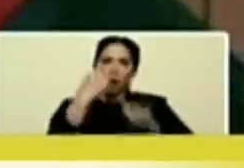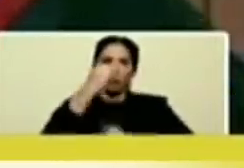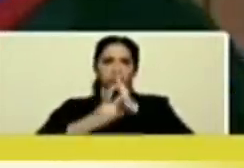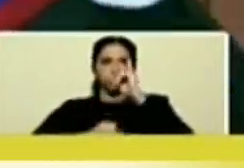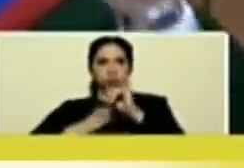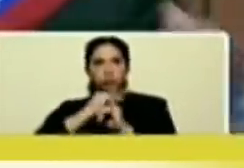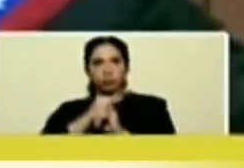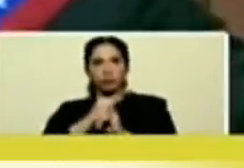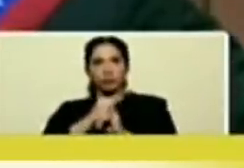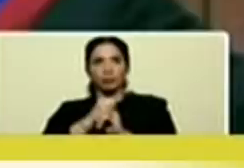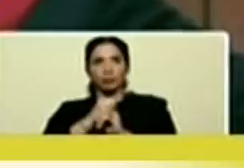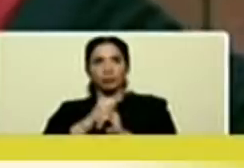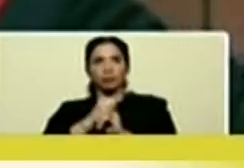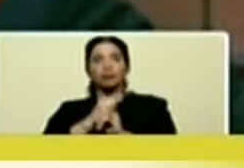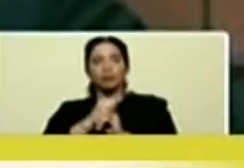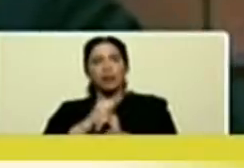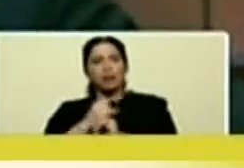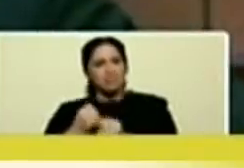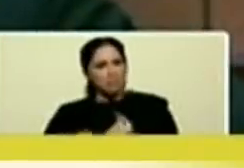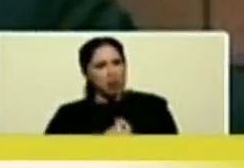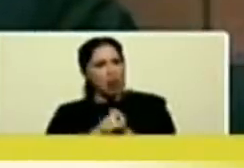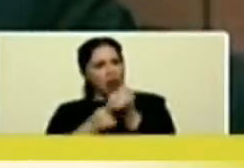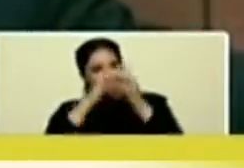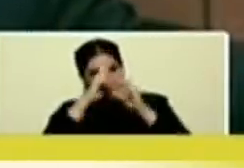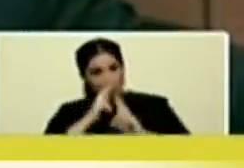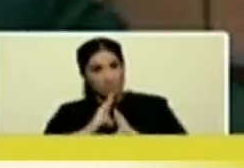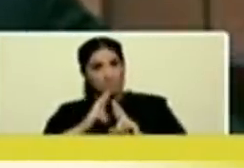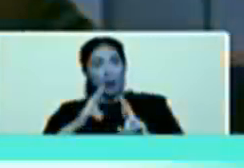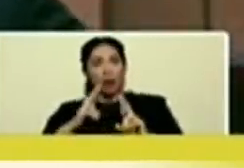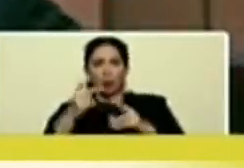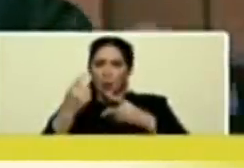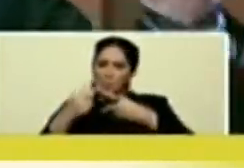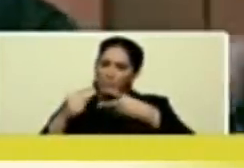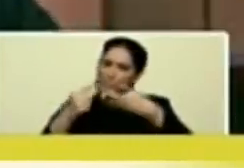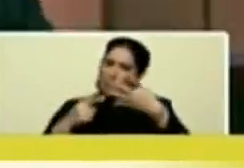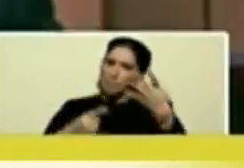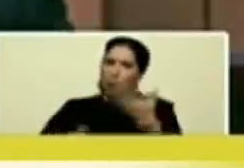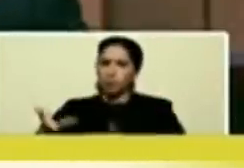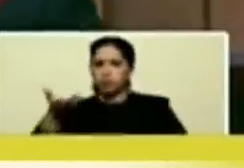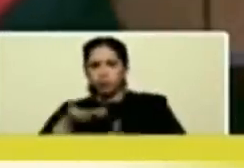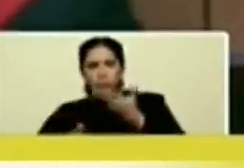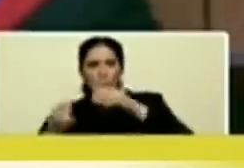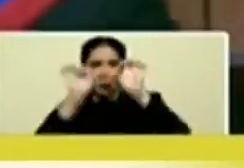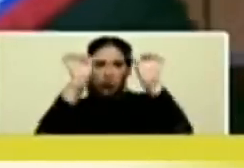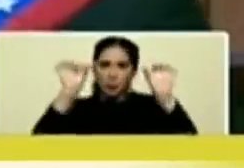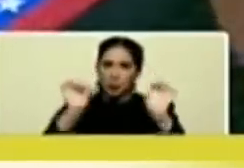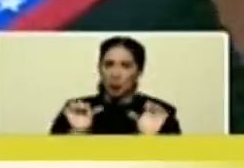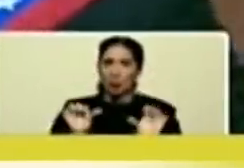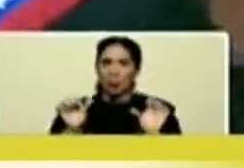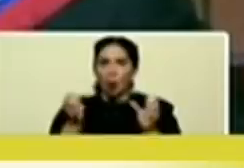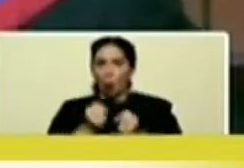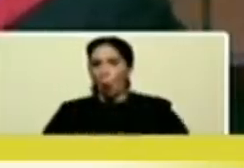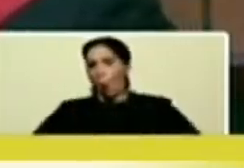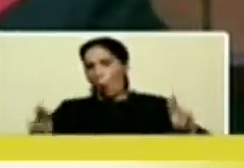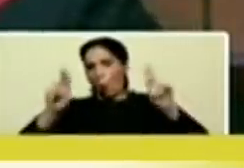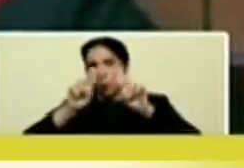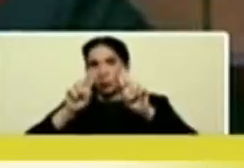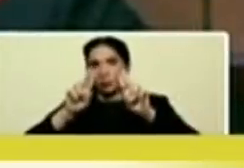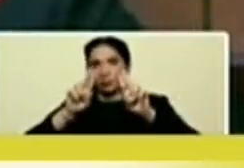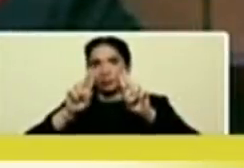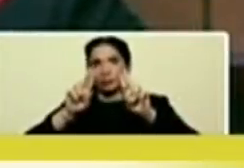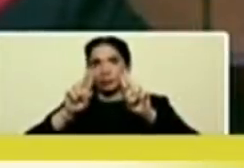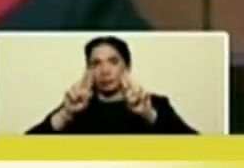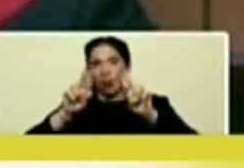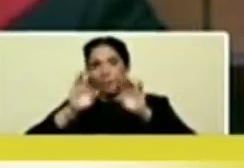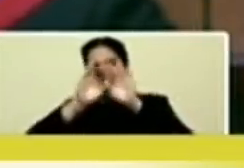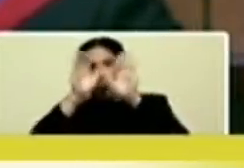mención a la presencia de representantes de esos gobiernos en esta asunción en Caracas, pero lo cierto es que la condena internacional es muy dura. Es a nivel internacional. Si la duda